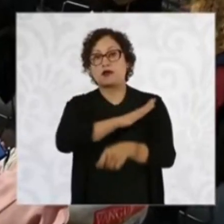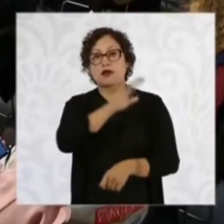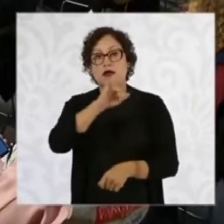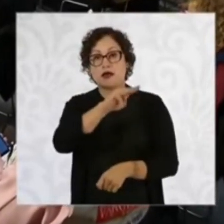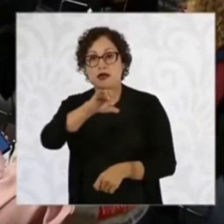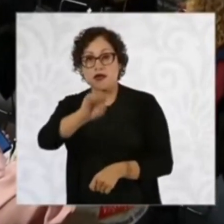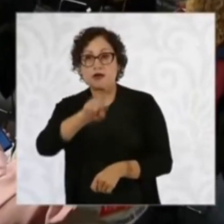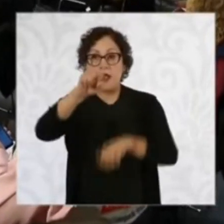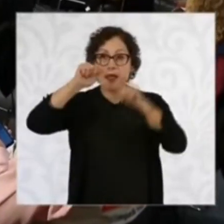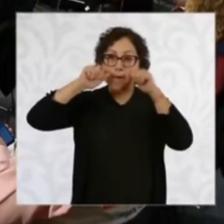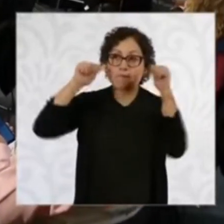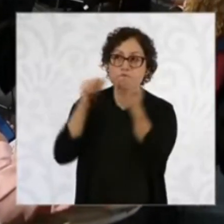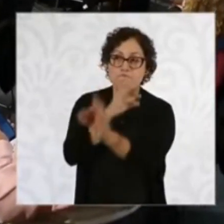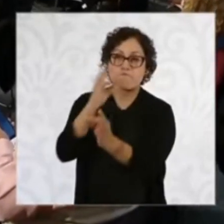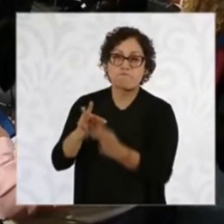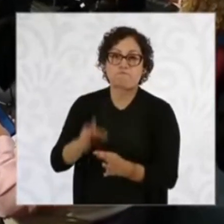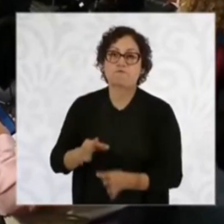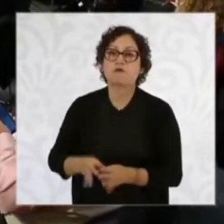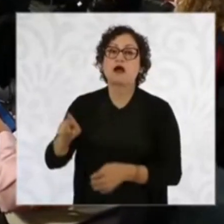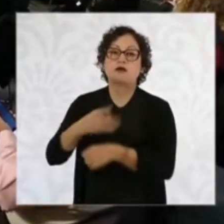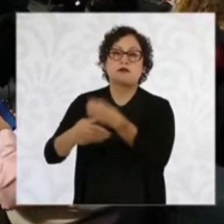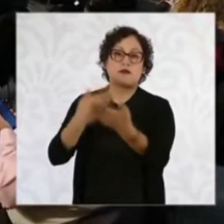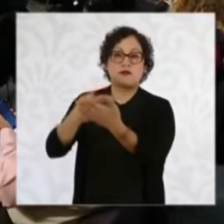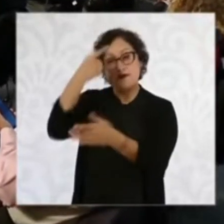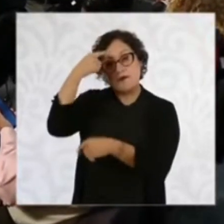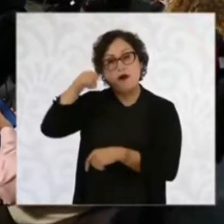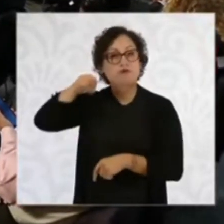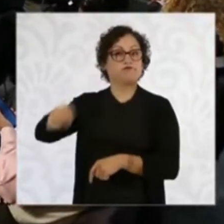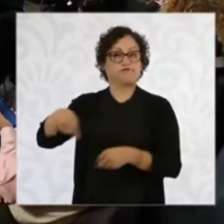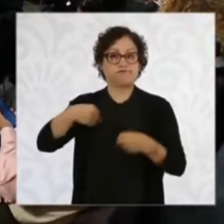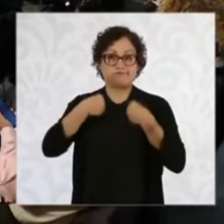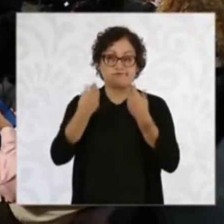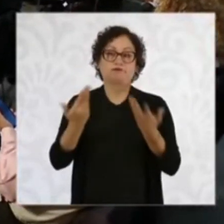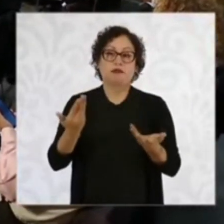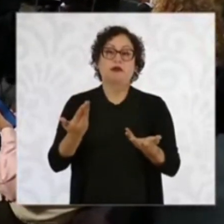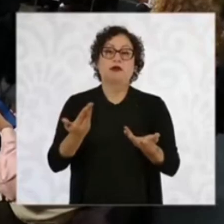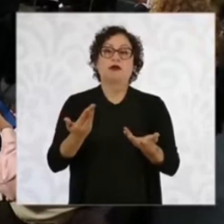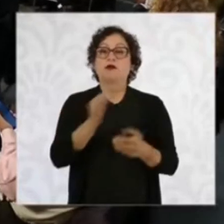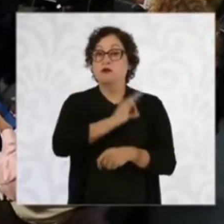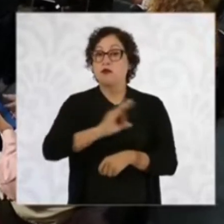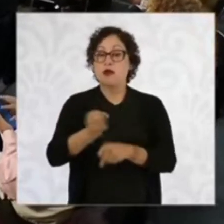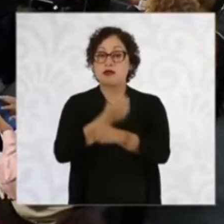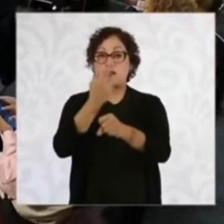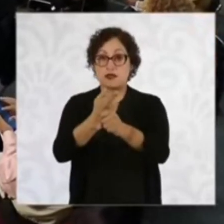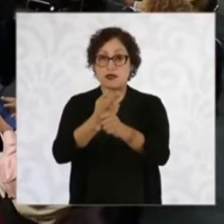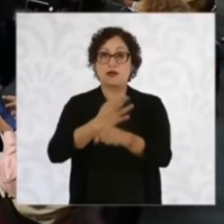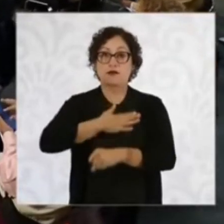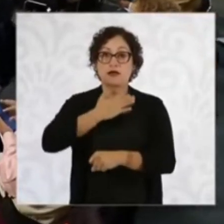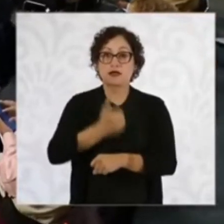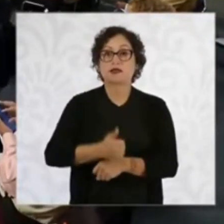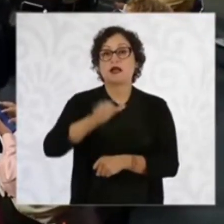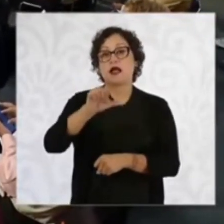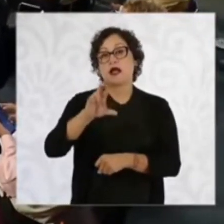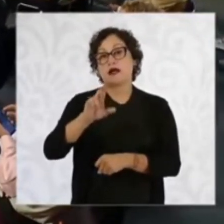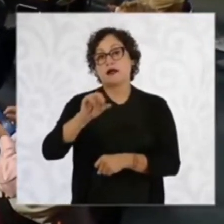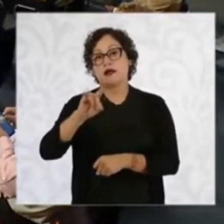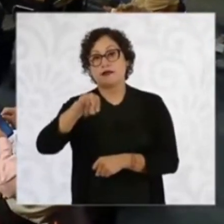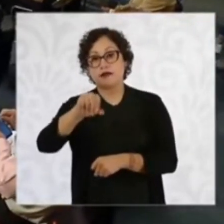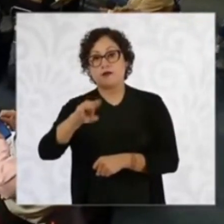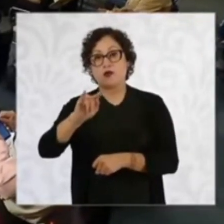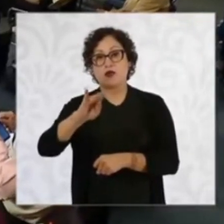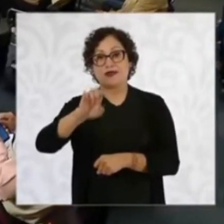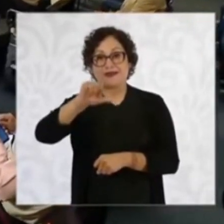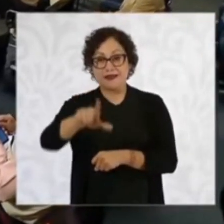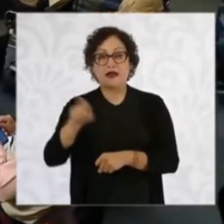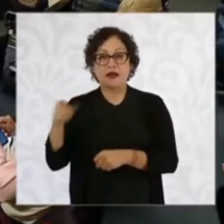asegure la atención médica y los servicios urgentes que Andrea necesita y, de ser posible, que la secretaria del Bienestar, Ariadna Montiel, revise los trámites de pensión